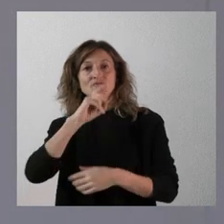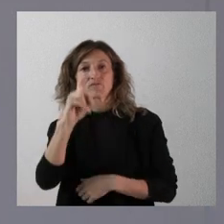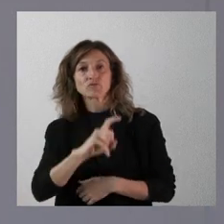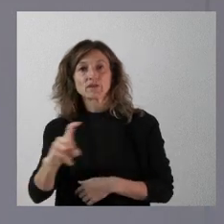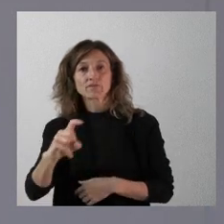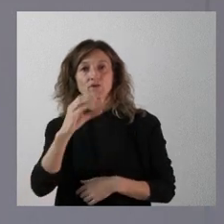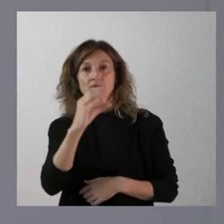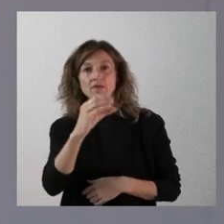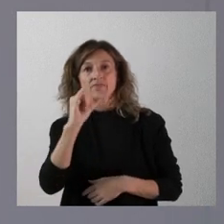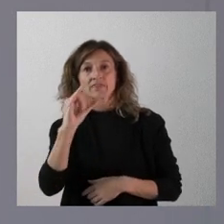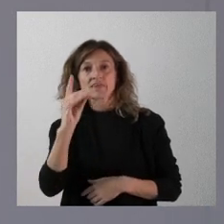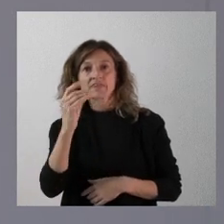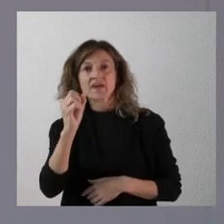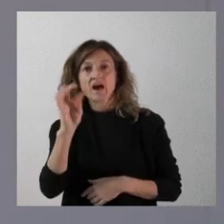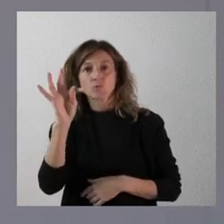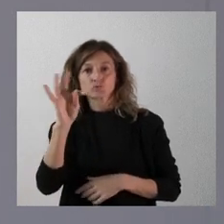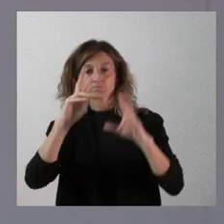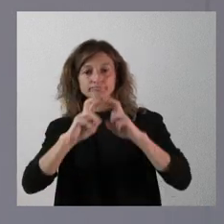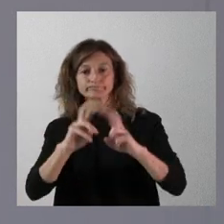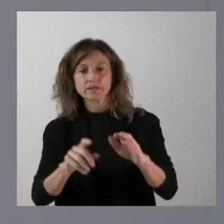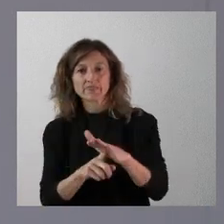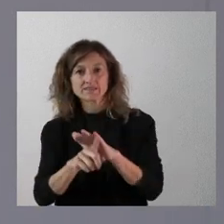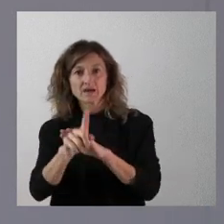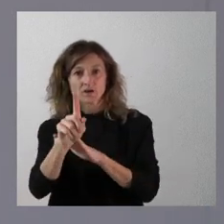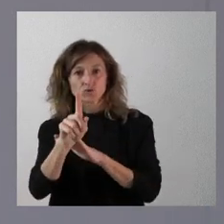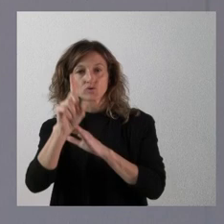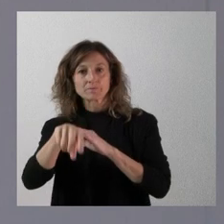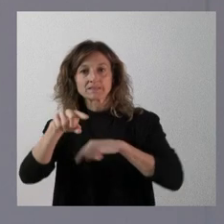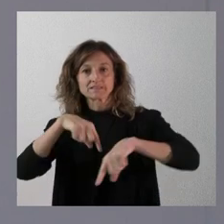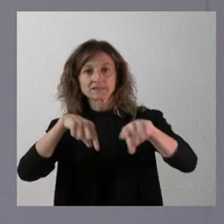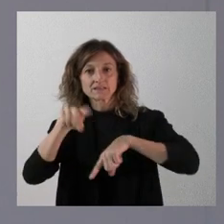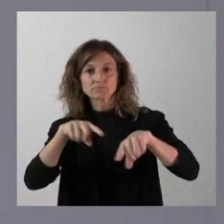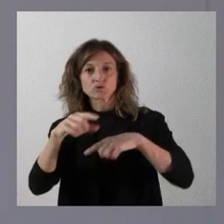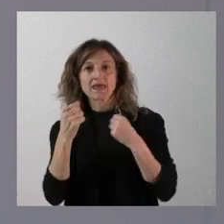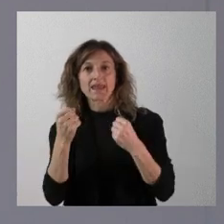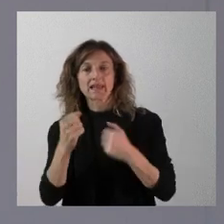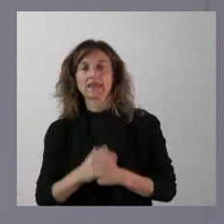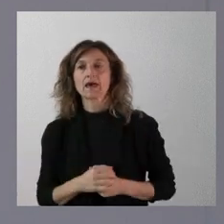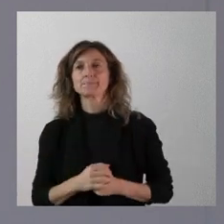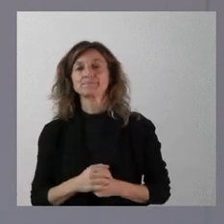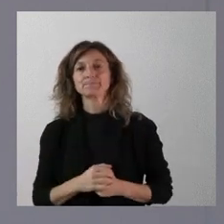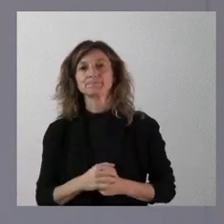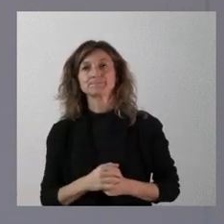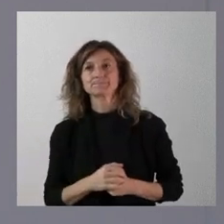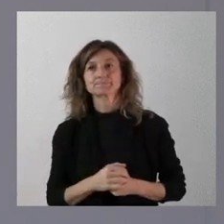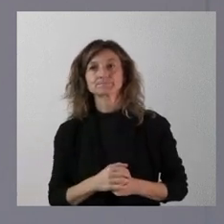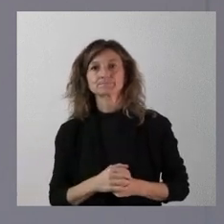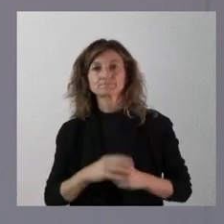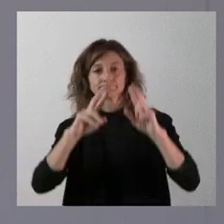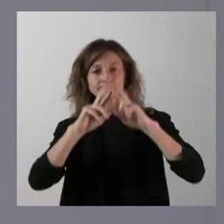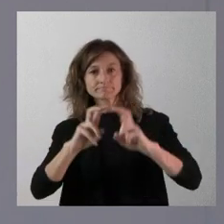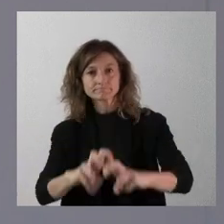zidaut que se dedica a la investigación y desarrollo y el transporte de energía se trata de el análisis